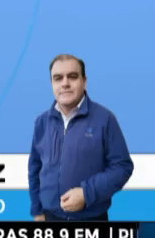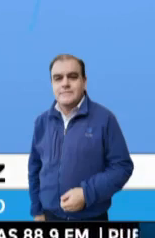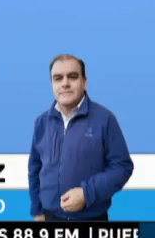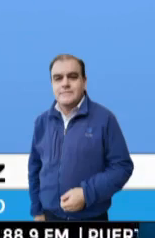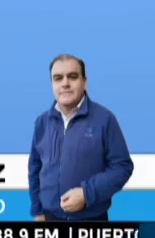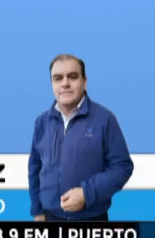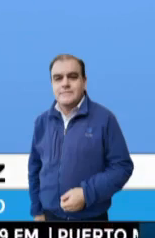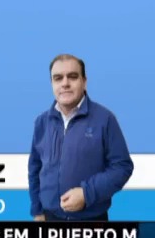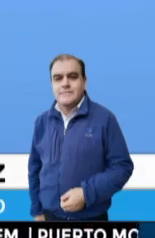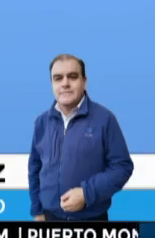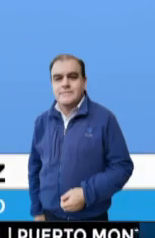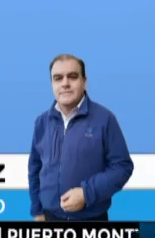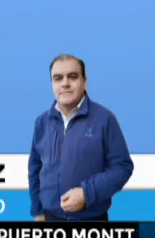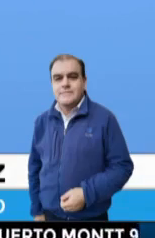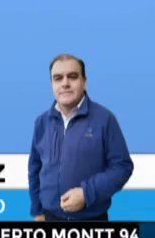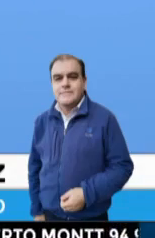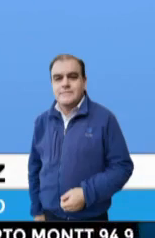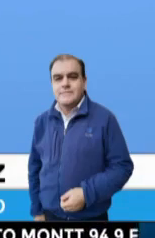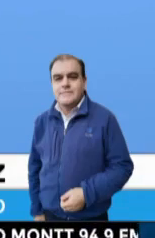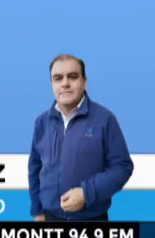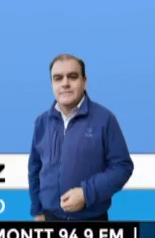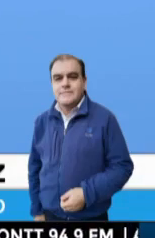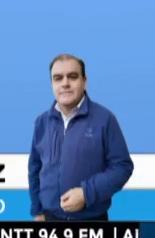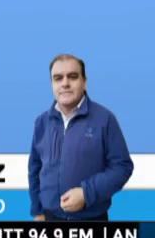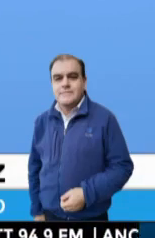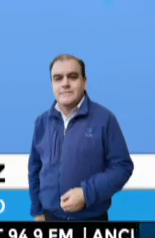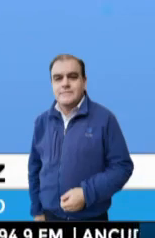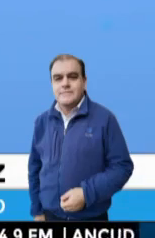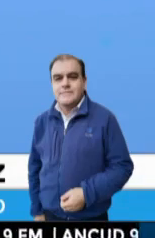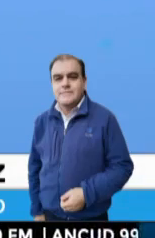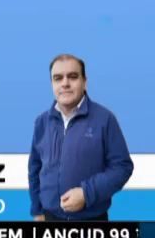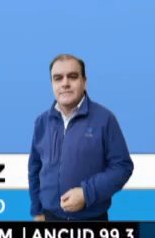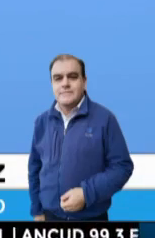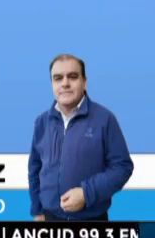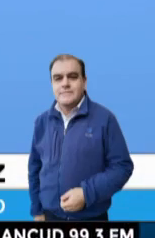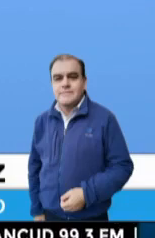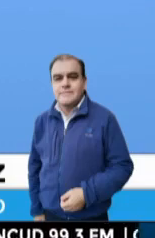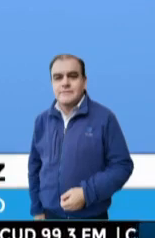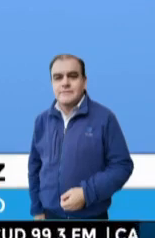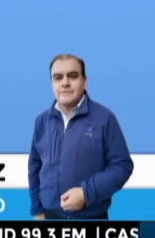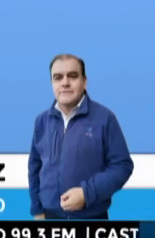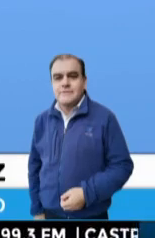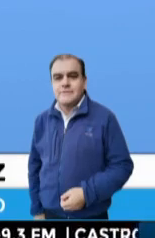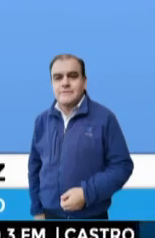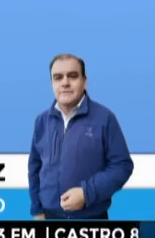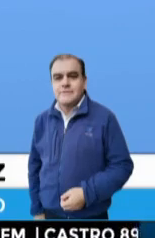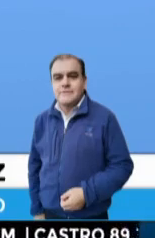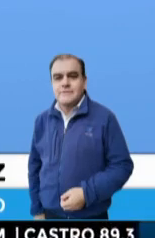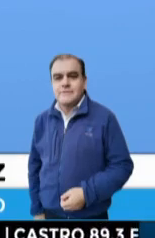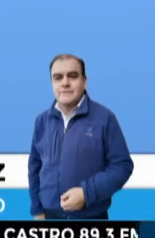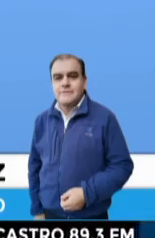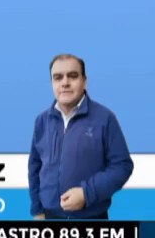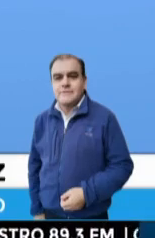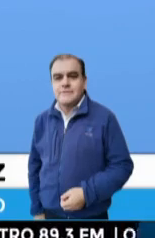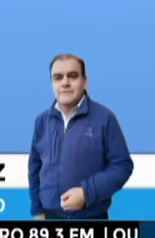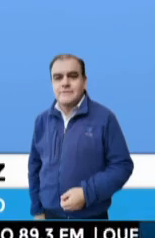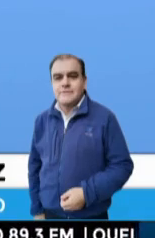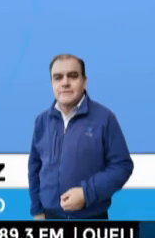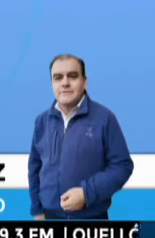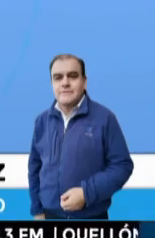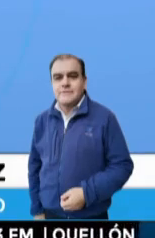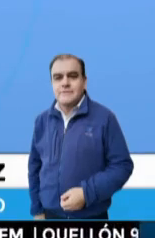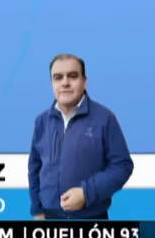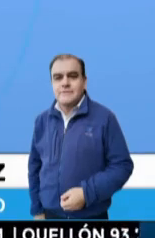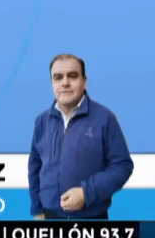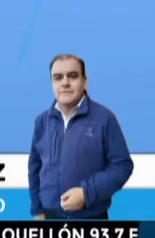a sur, tras el trabajo de personal de bomberos, de carabineros y la concesionaria, se logró habilitar primero una pista para permitir el paso de